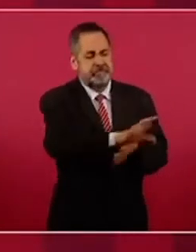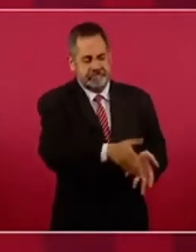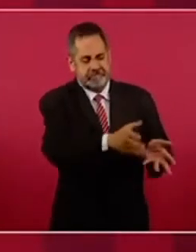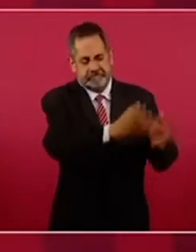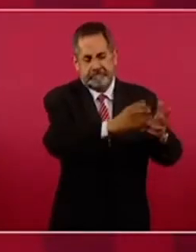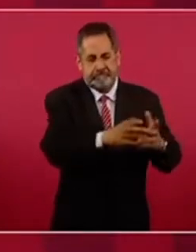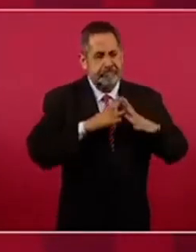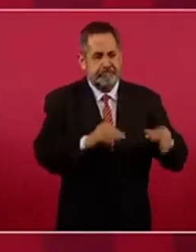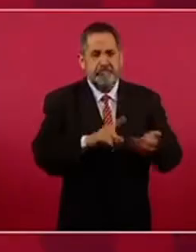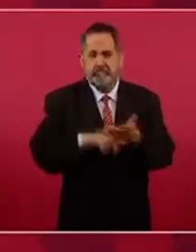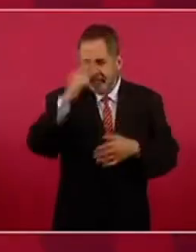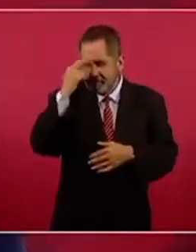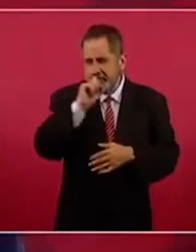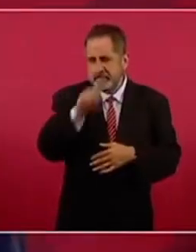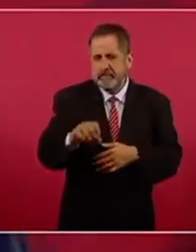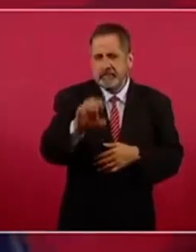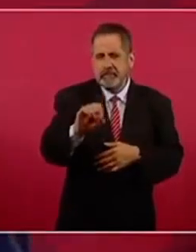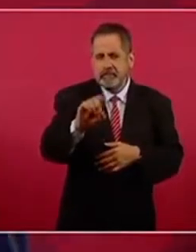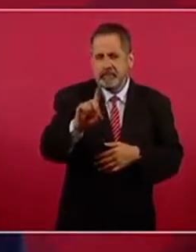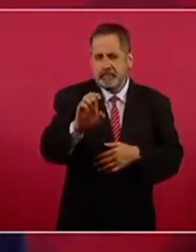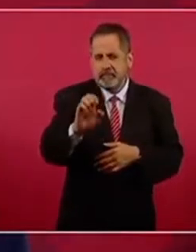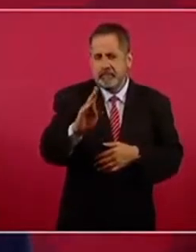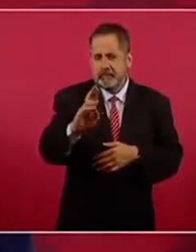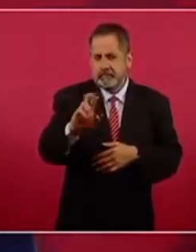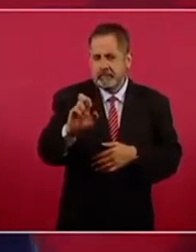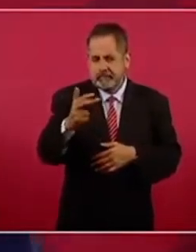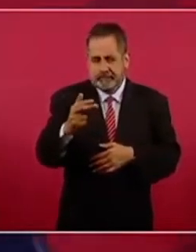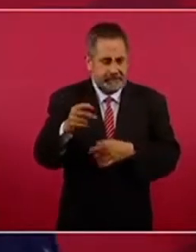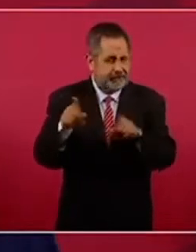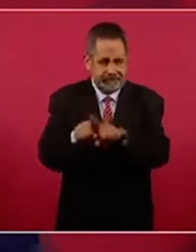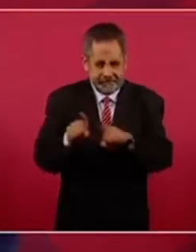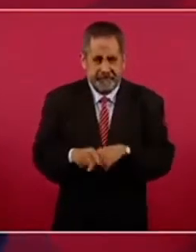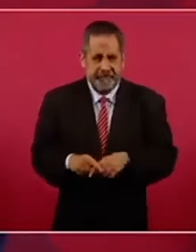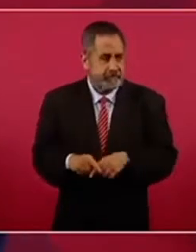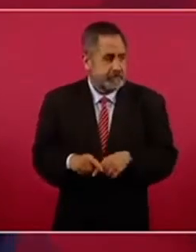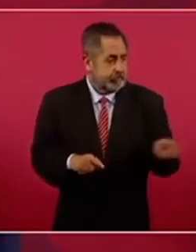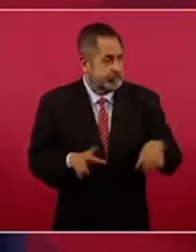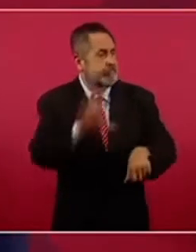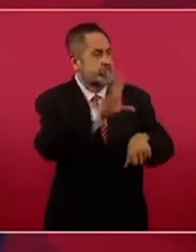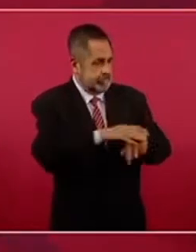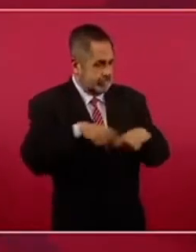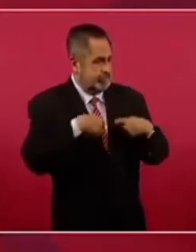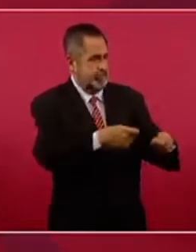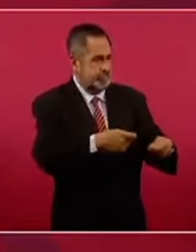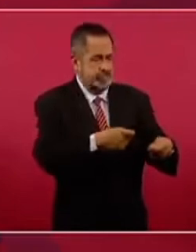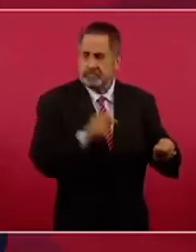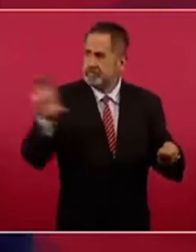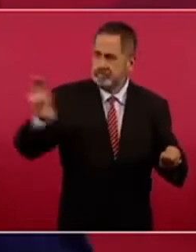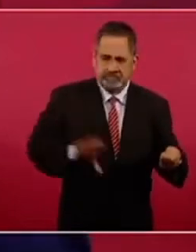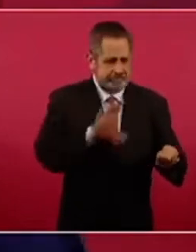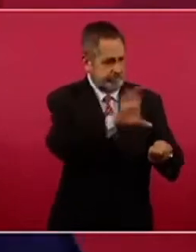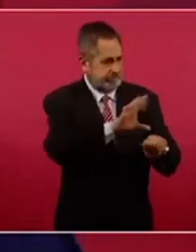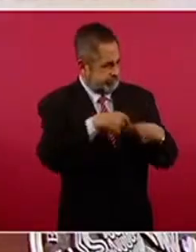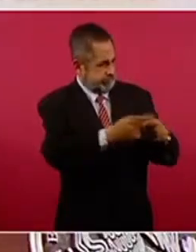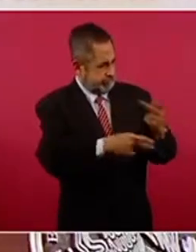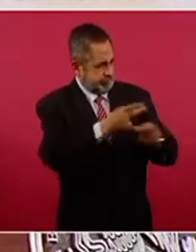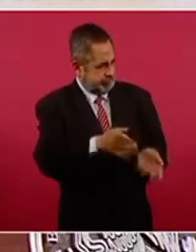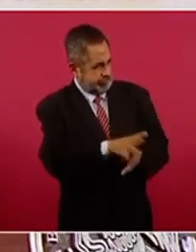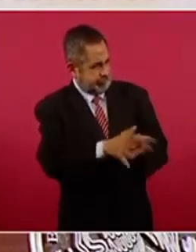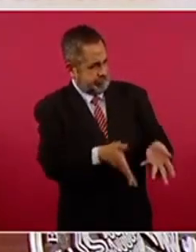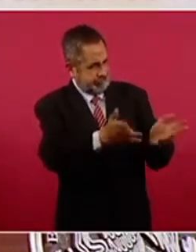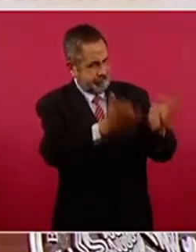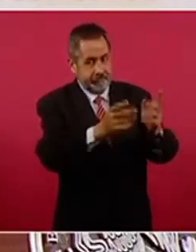Acuérdense cuando lo de Odebrecht, lo mismo, les entregaron las concesiones y les dieron los créditos.